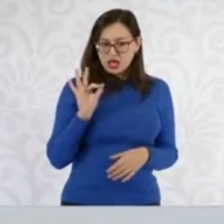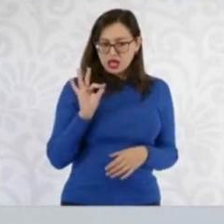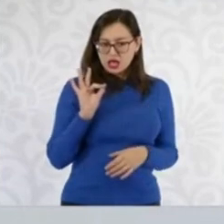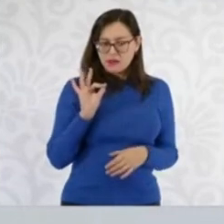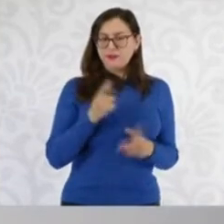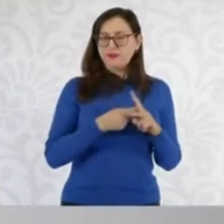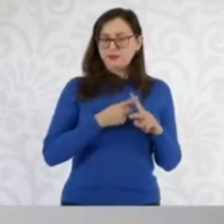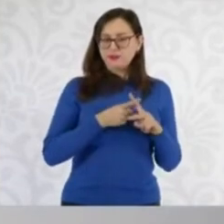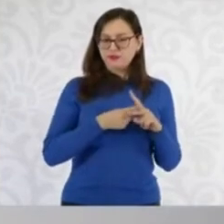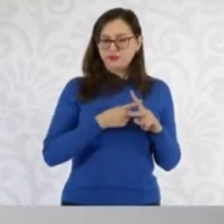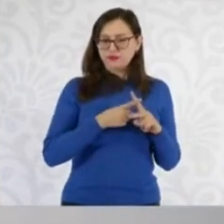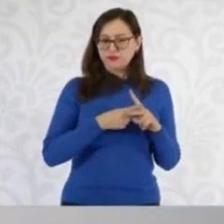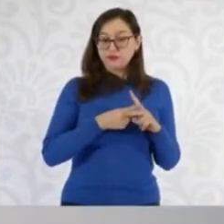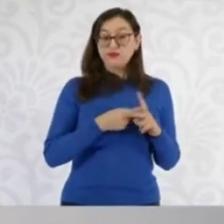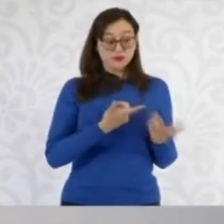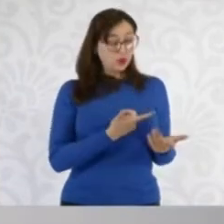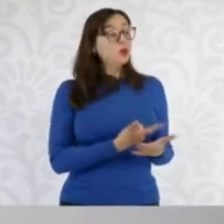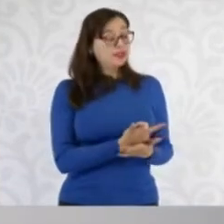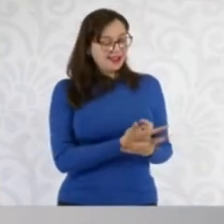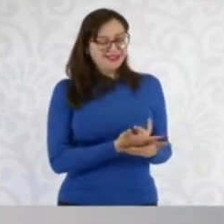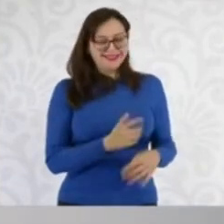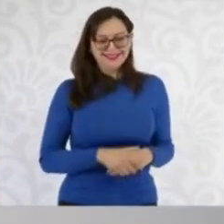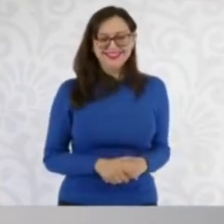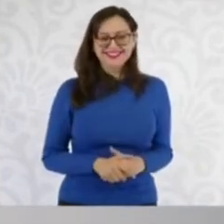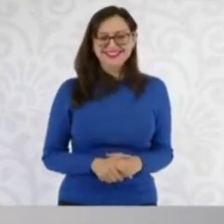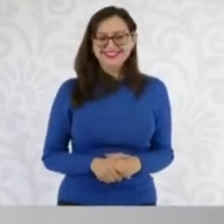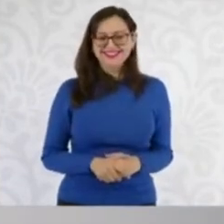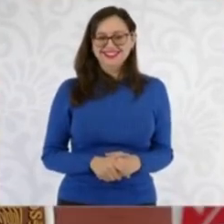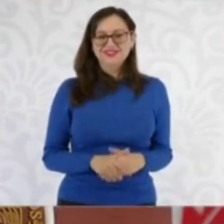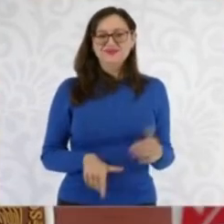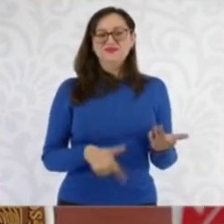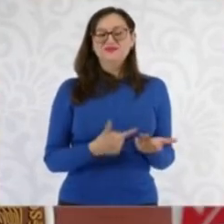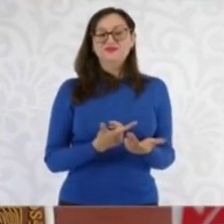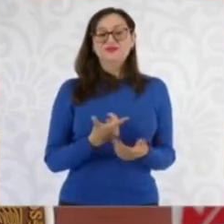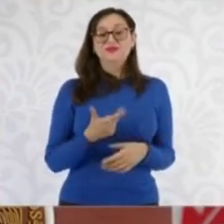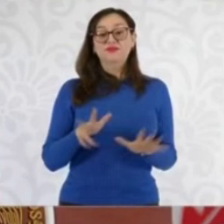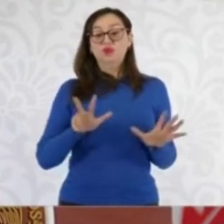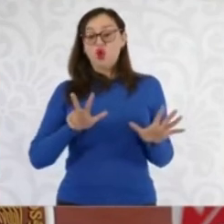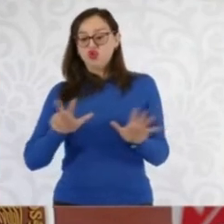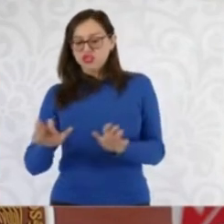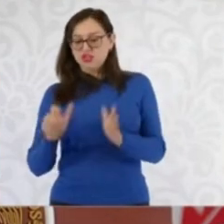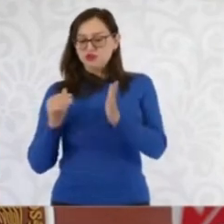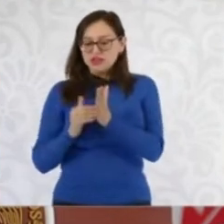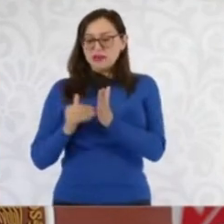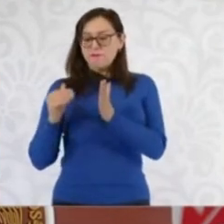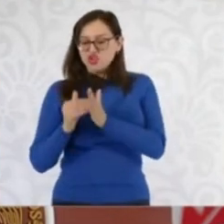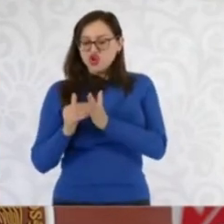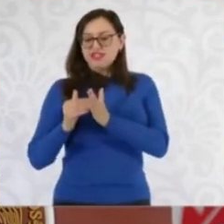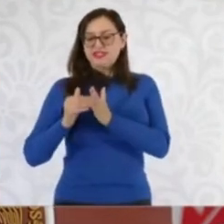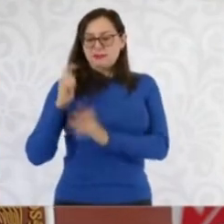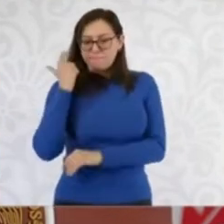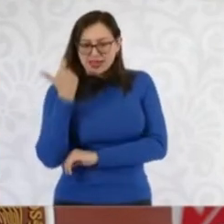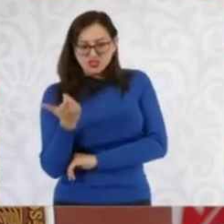40, a ver, ahora sí que háganme la cuenta, en dólares, 800,000 millones de pesos.